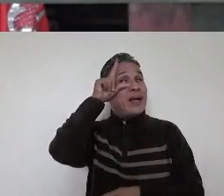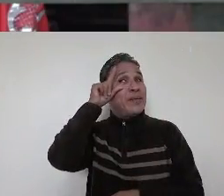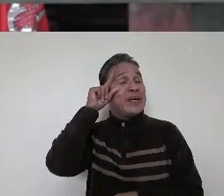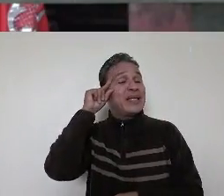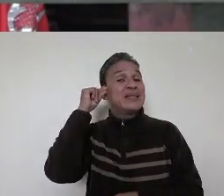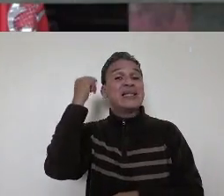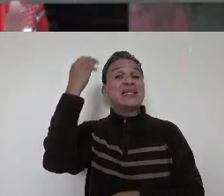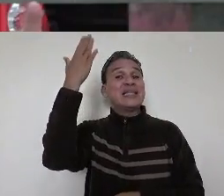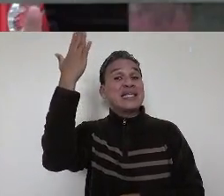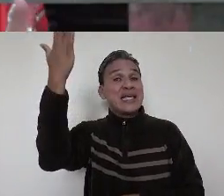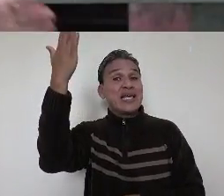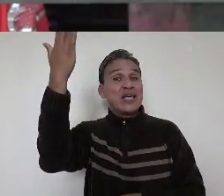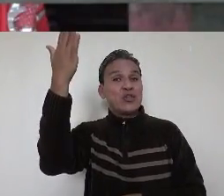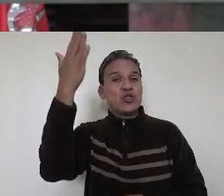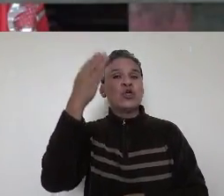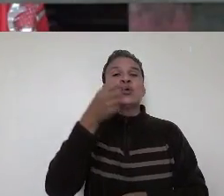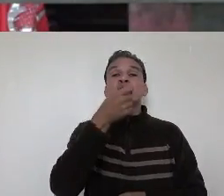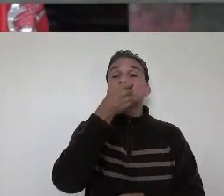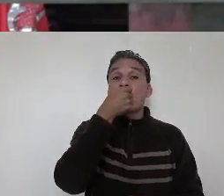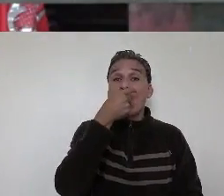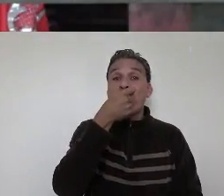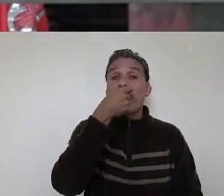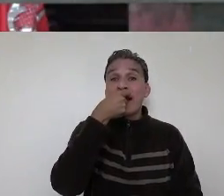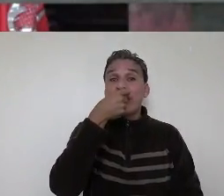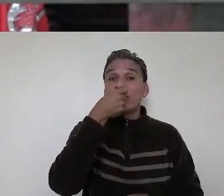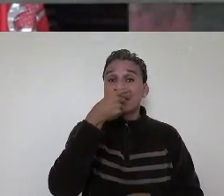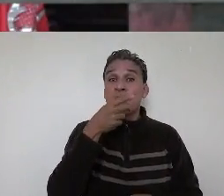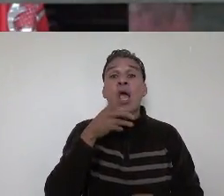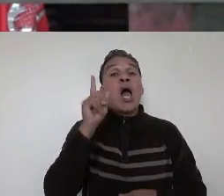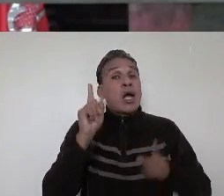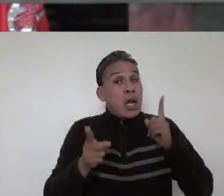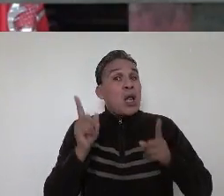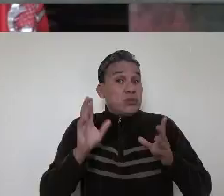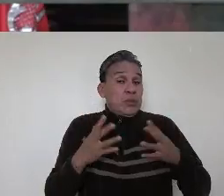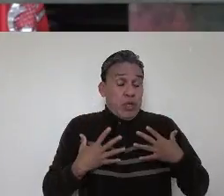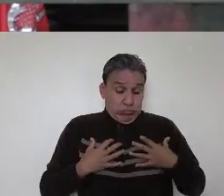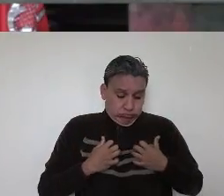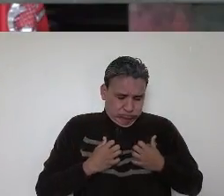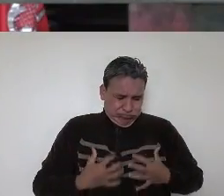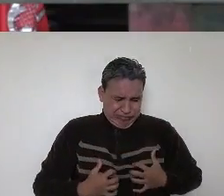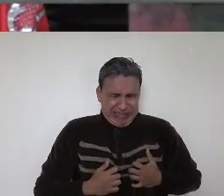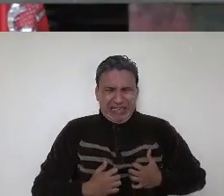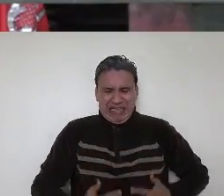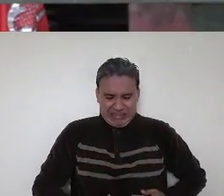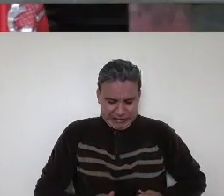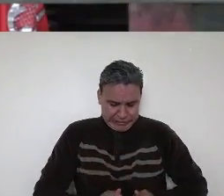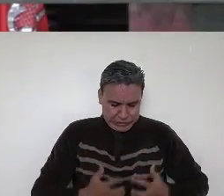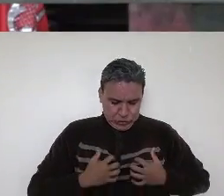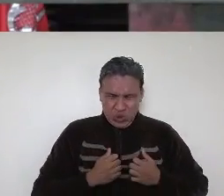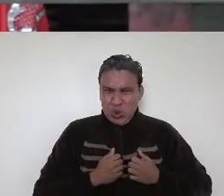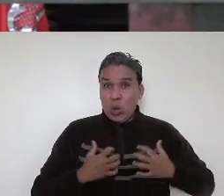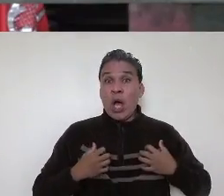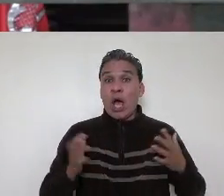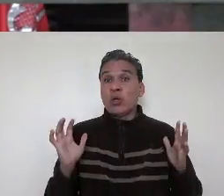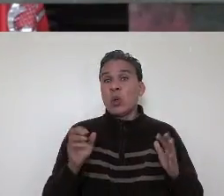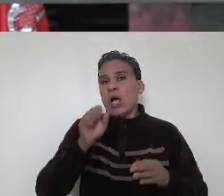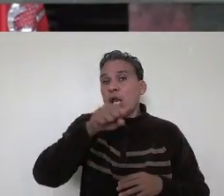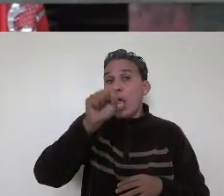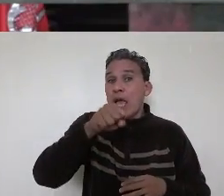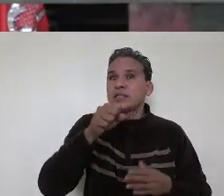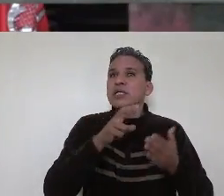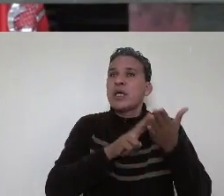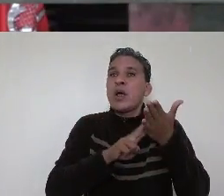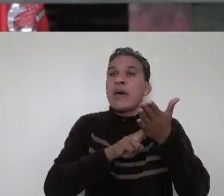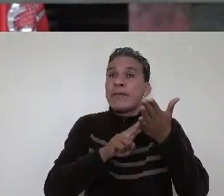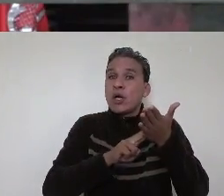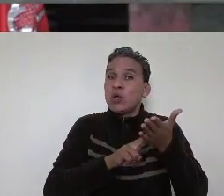sacramentos. Y se puede arrugar porque somos de carne y hueso. ¿Quién de nosotros un vestido nuevo no se le arruga del uso? Pero para